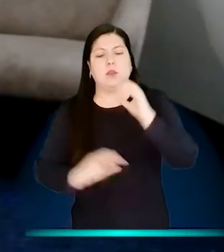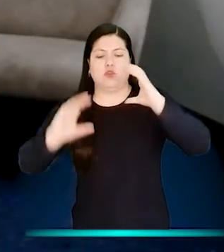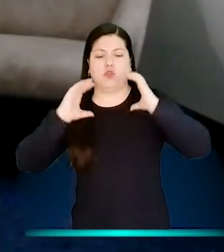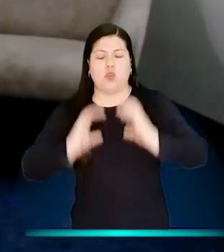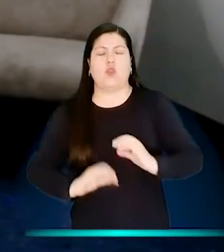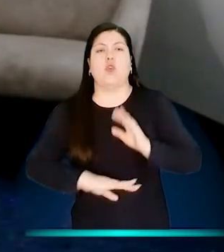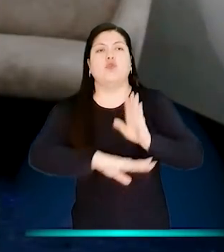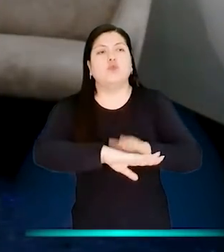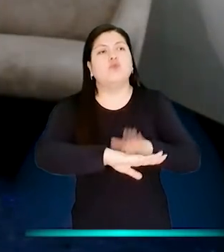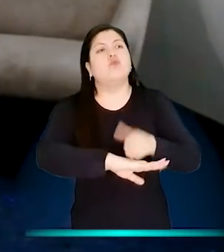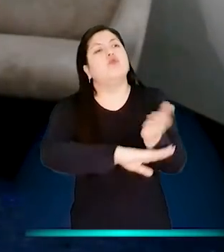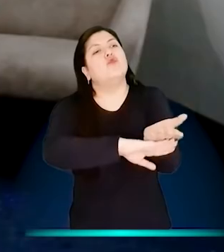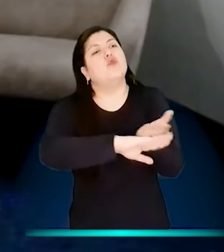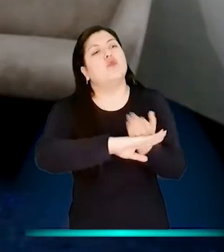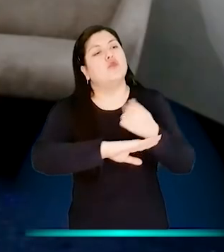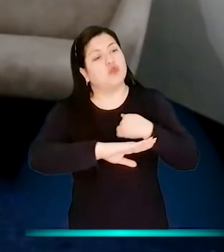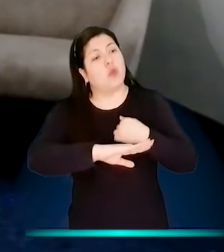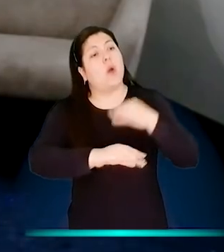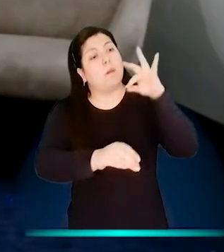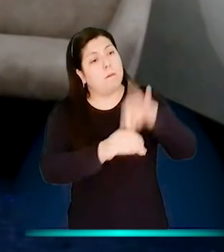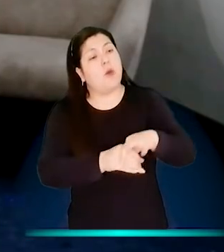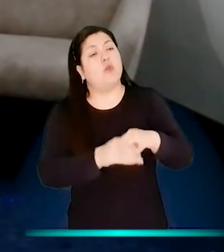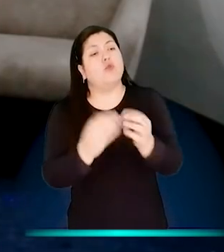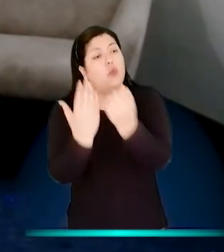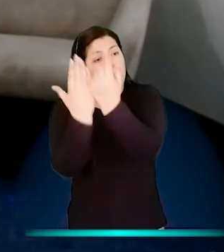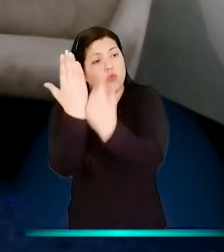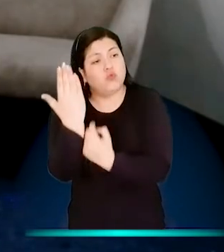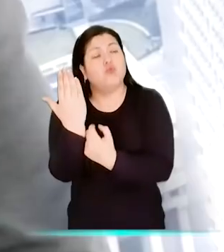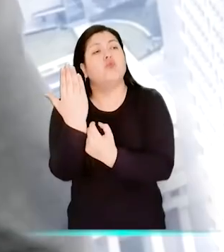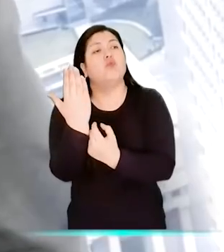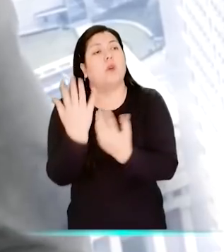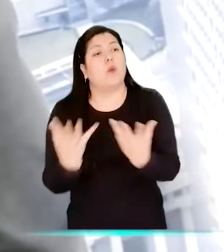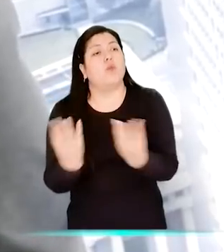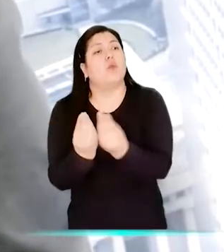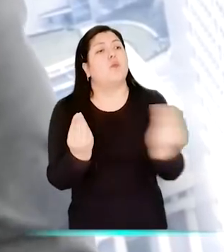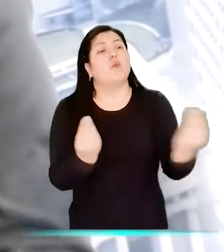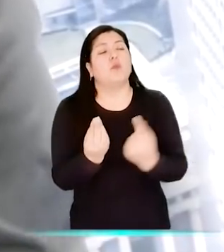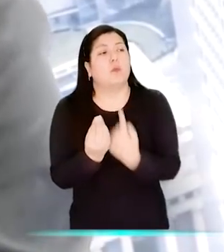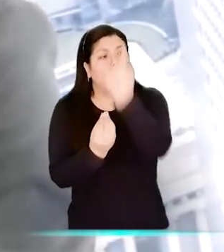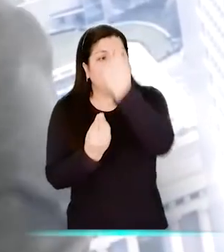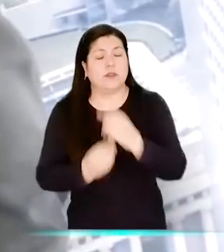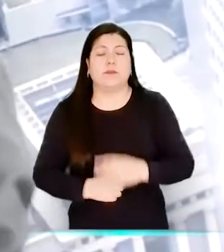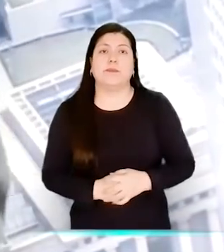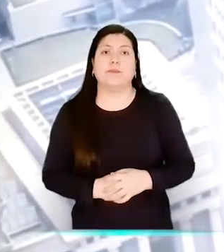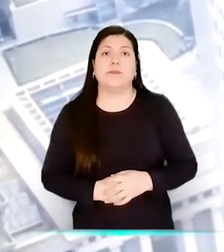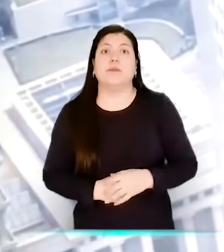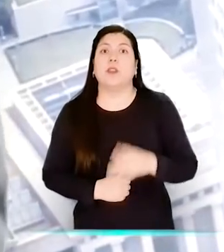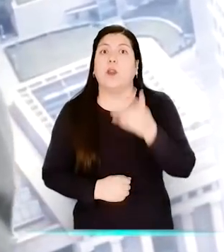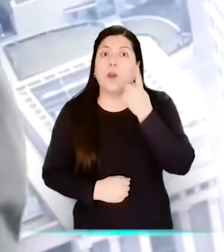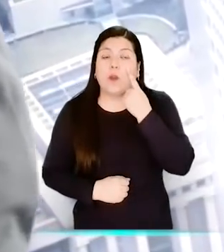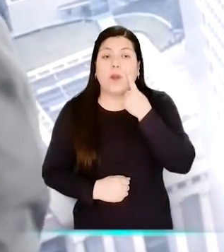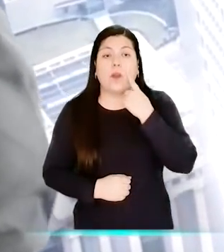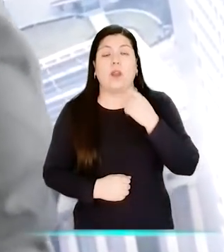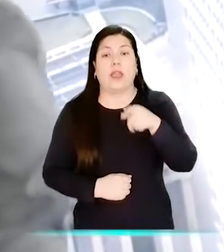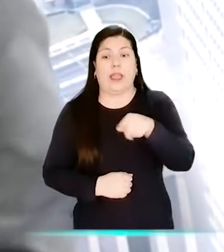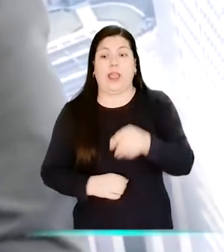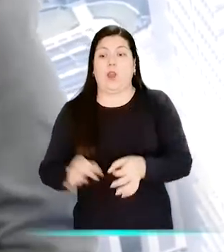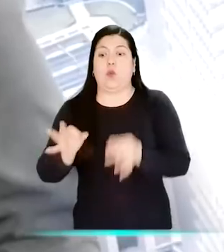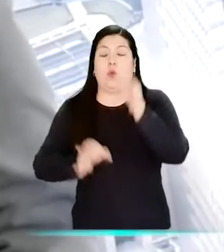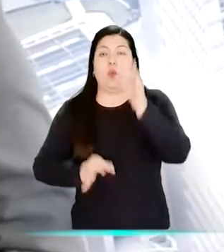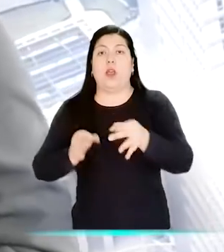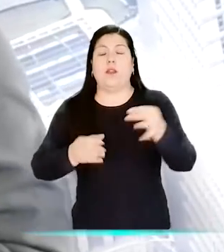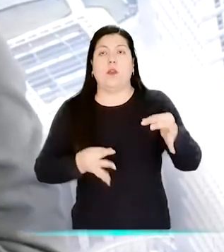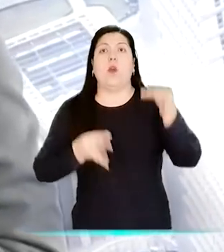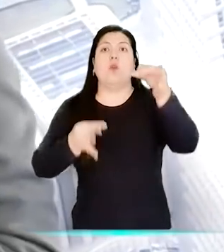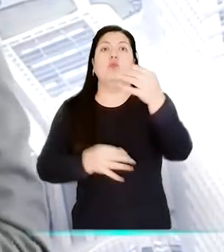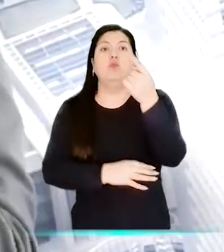el elector quien es el llamado a decirle al jurado de votación: yo quiero ejercer el voto por una de las consultas. Ahora, retomando, solamente le va a